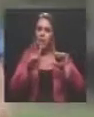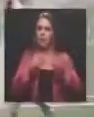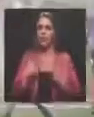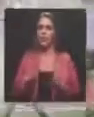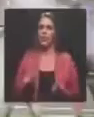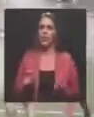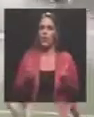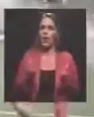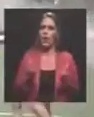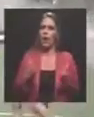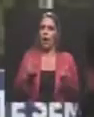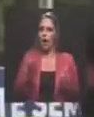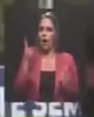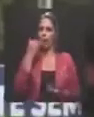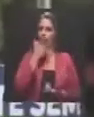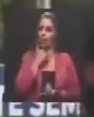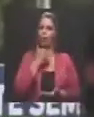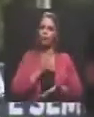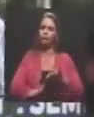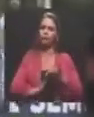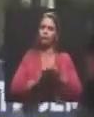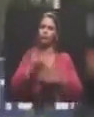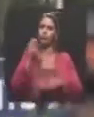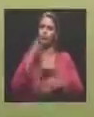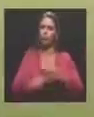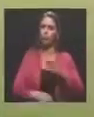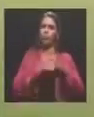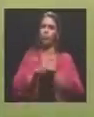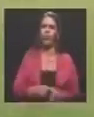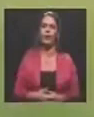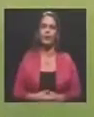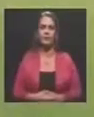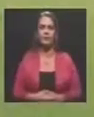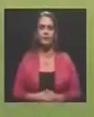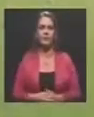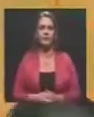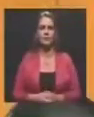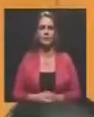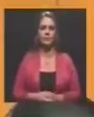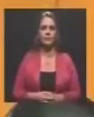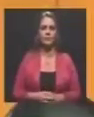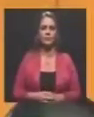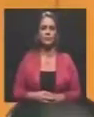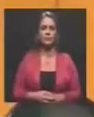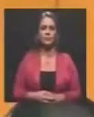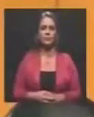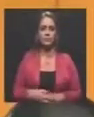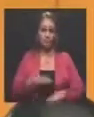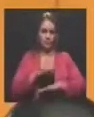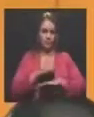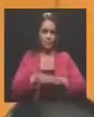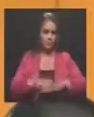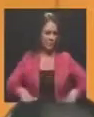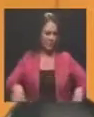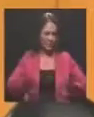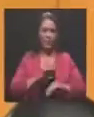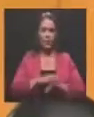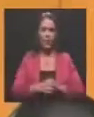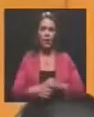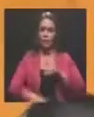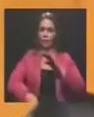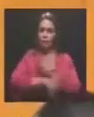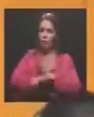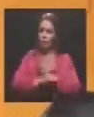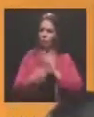respaldar las decisiones de los jueces de campo en el momento de sancionar faltas importantes cometidas en la cancha. Es dar al fútbol